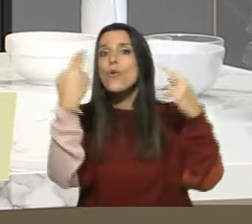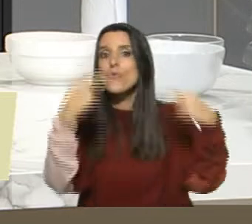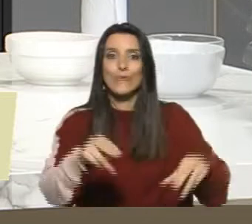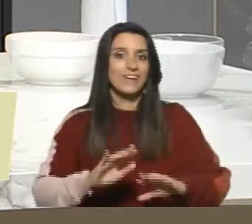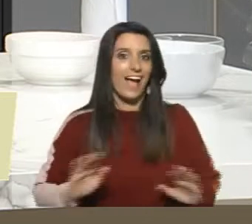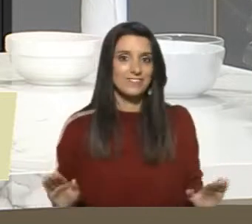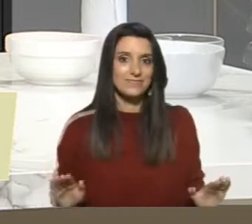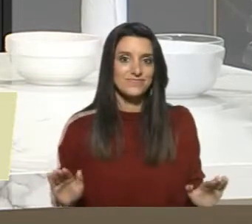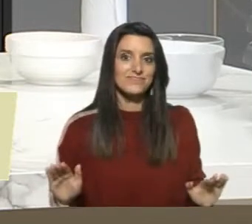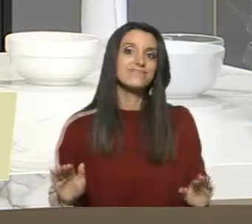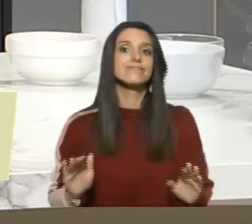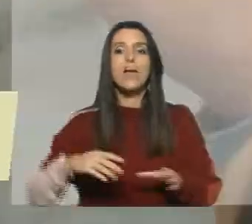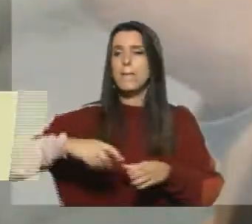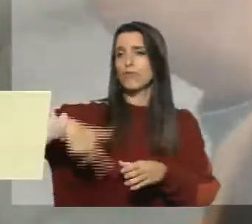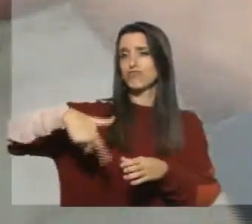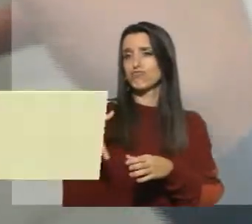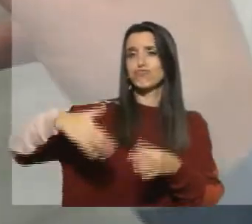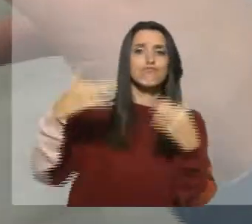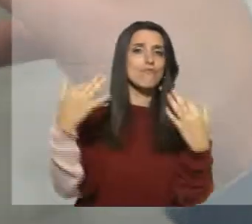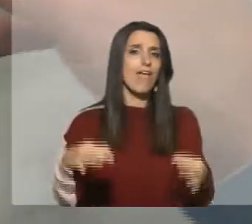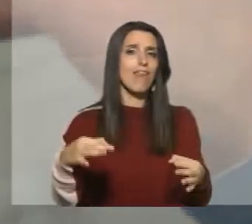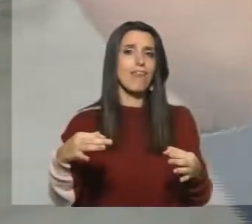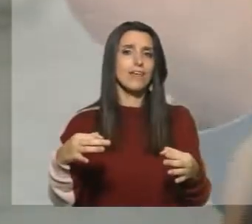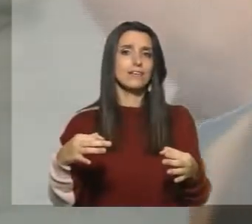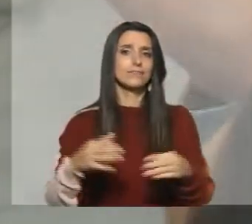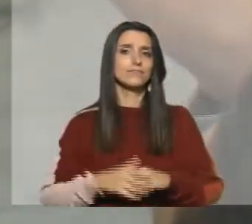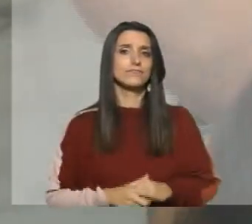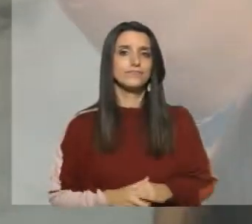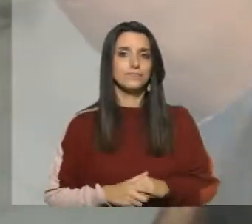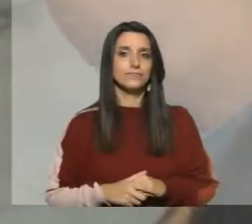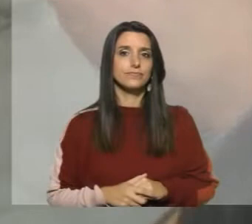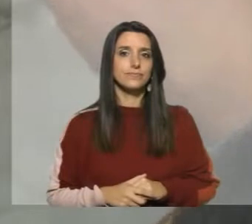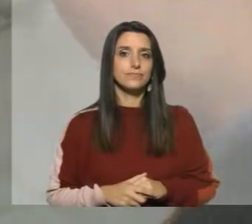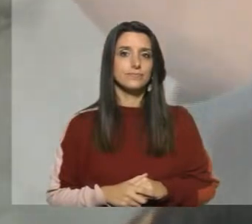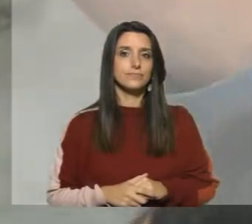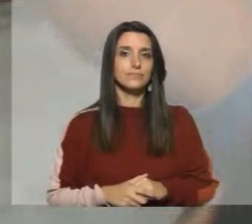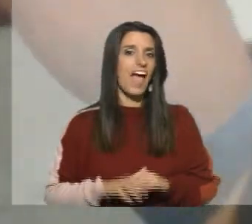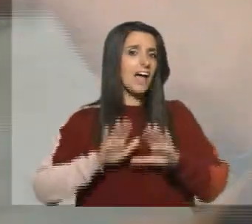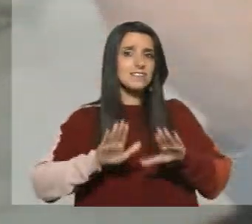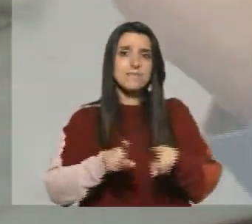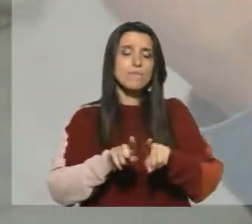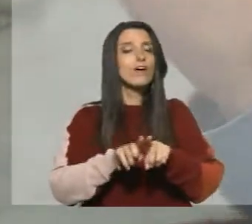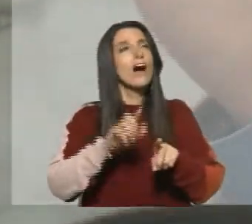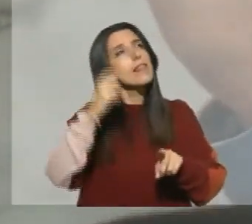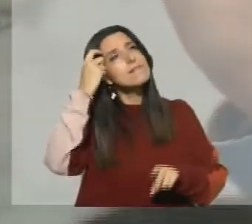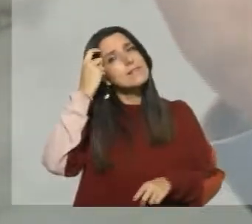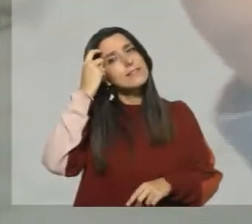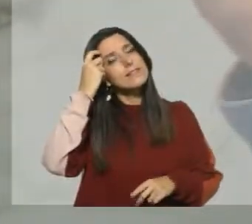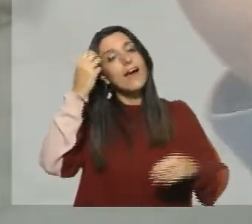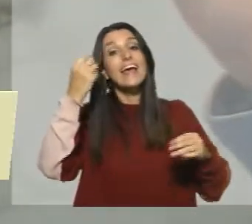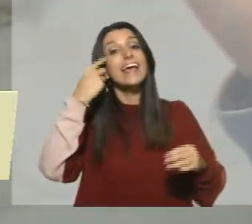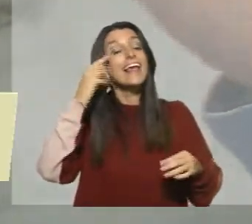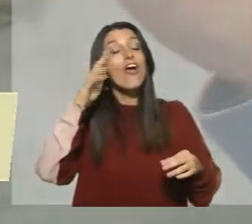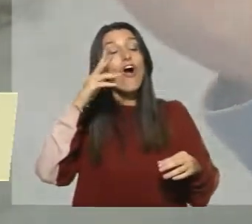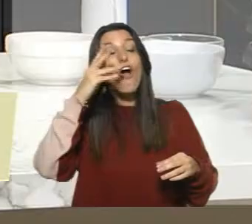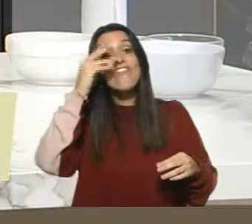Mira, vamos mezclando bien. Así. así como está. ¿Sabes lo que estaba pensando? Que creo que me olvidé